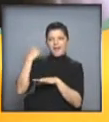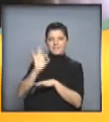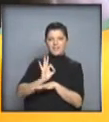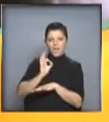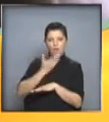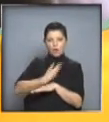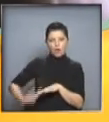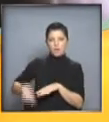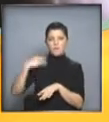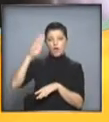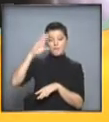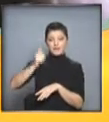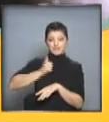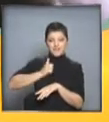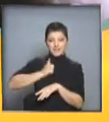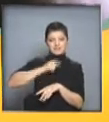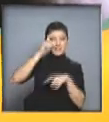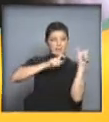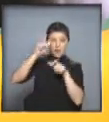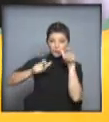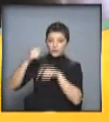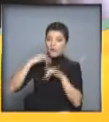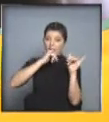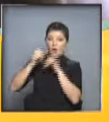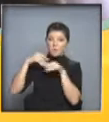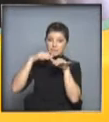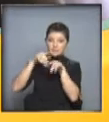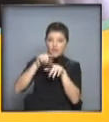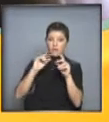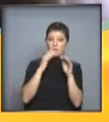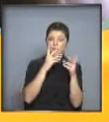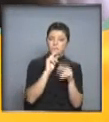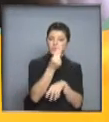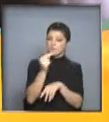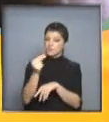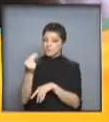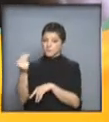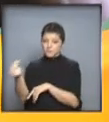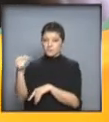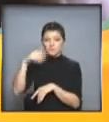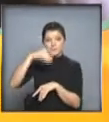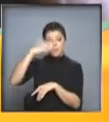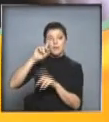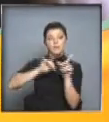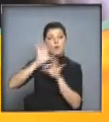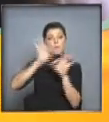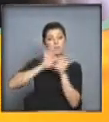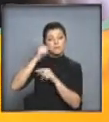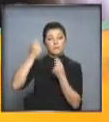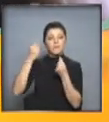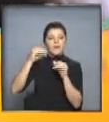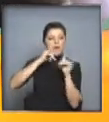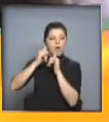mató toda una generación de pies militantes y después un proceso neoliberal que también nos alejó a los jóvenes de la